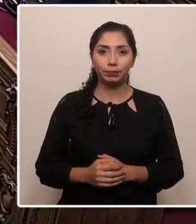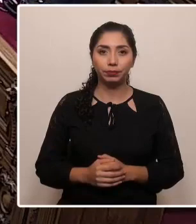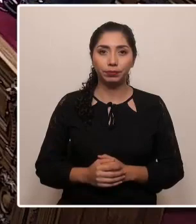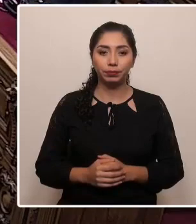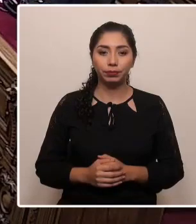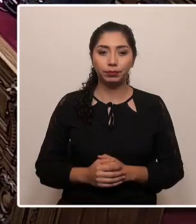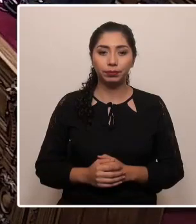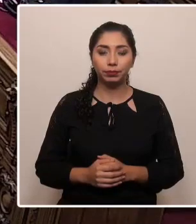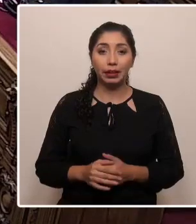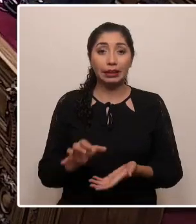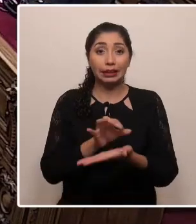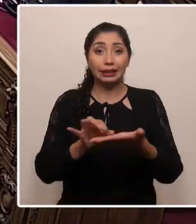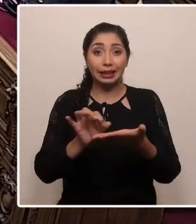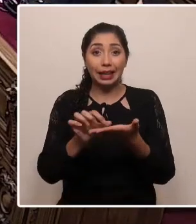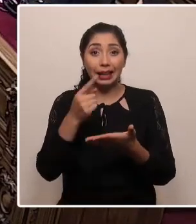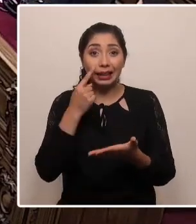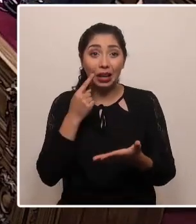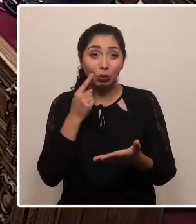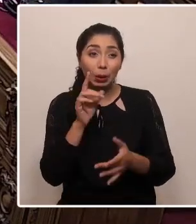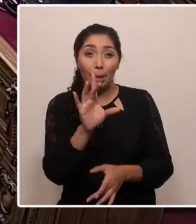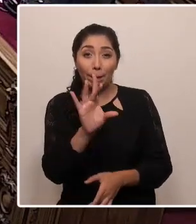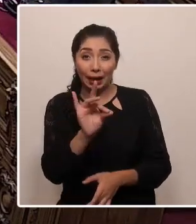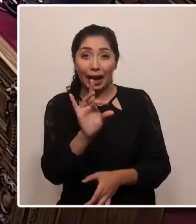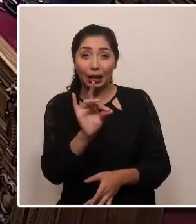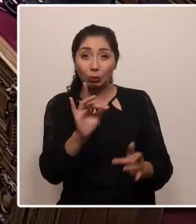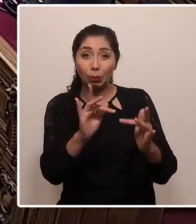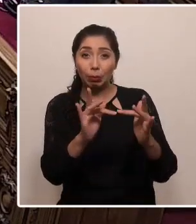Se quedó pegada su imagen y conexión, señor Esquella.